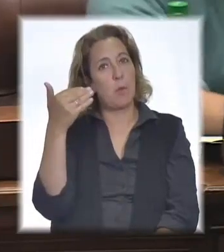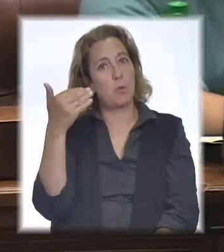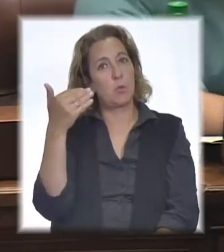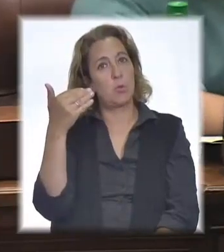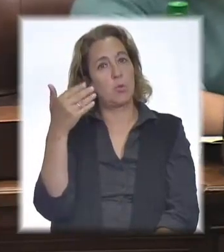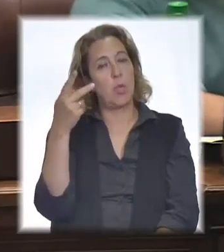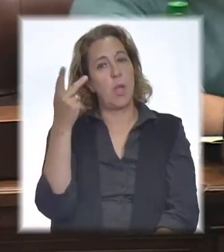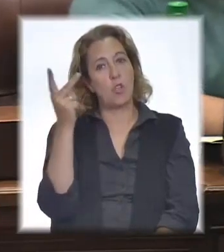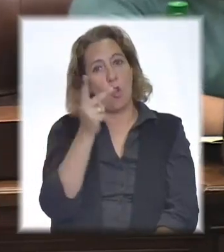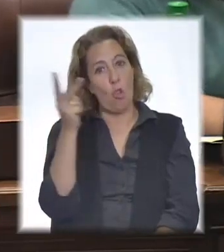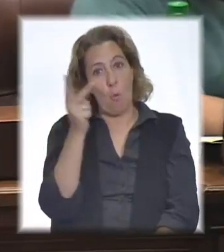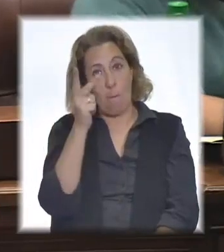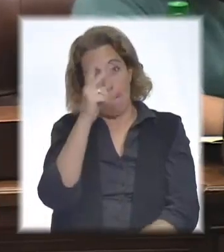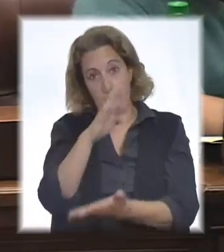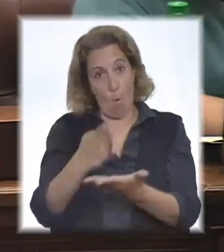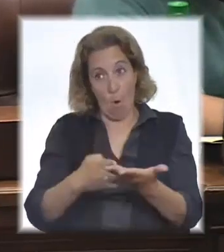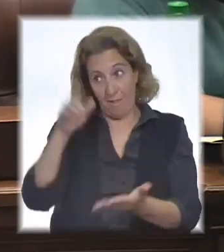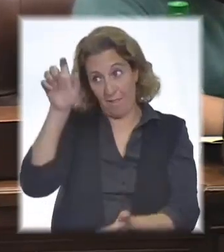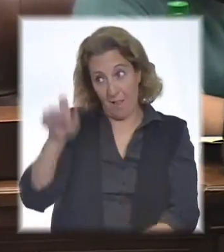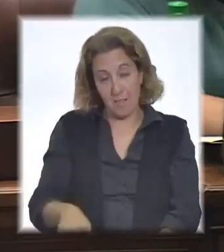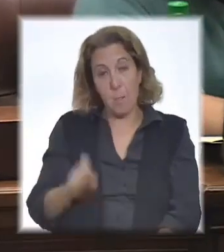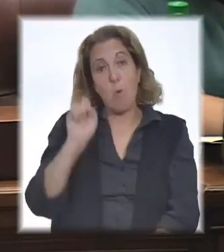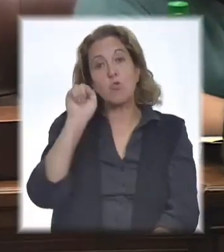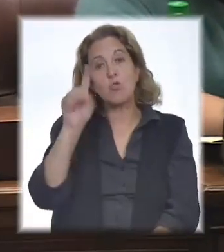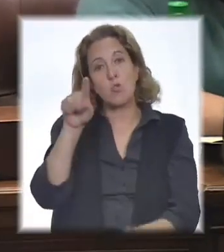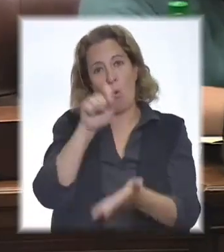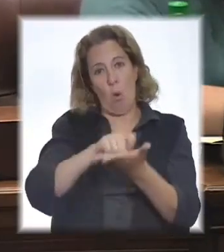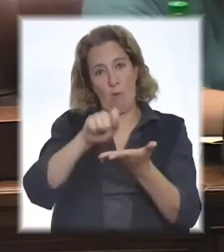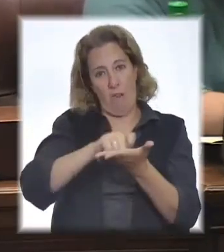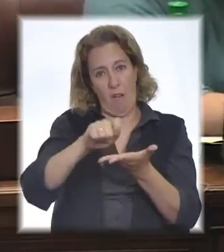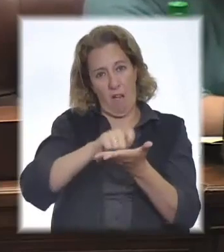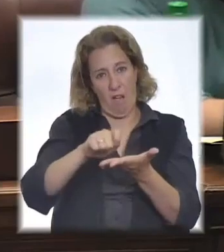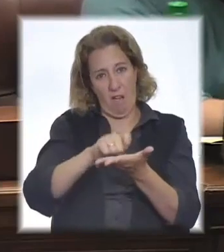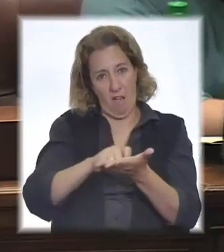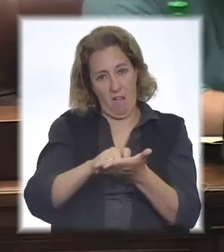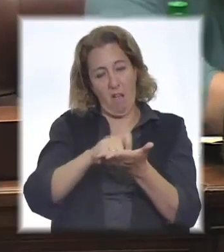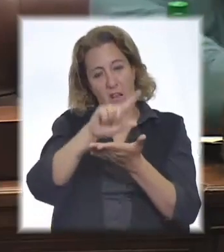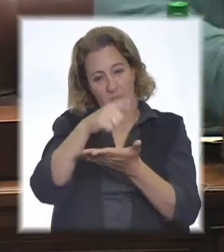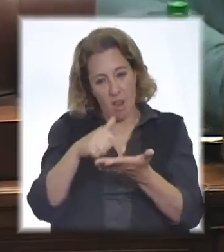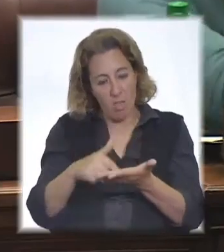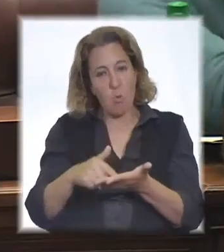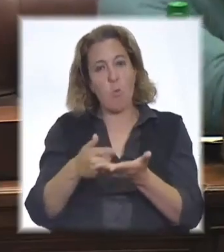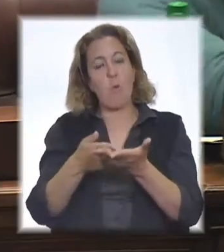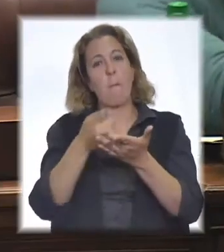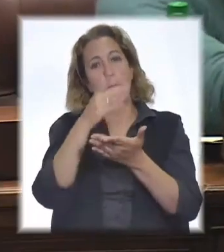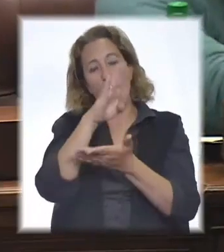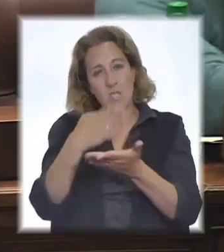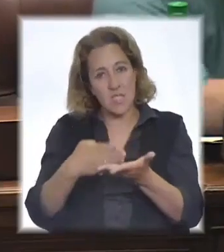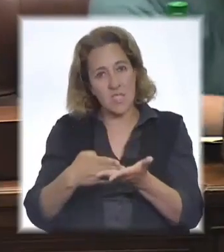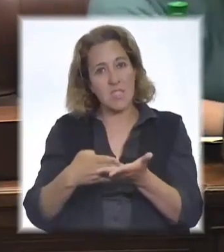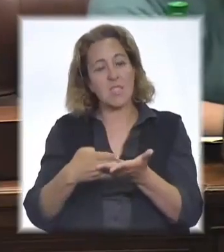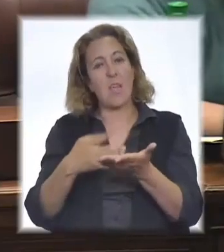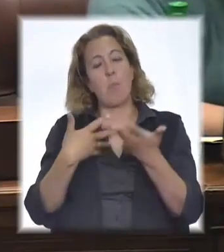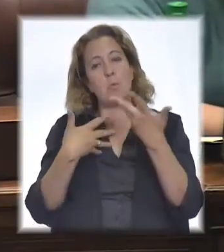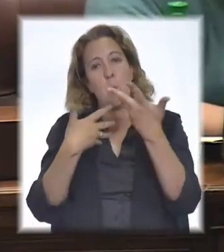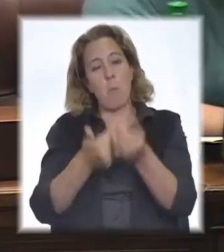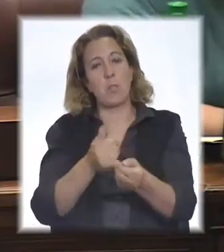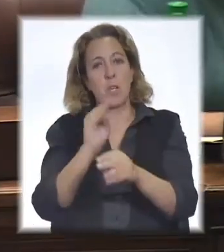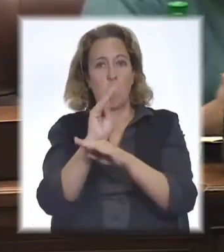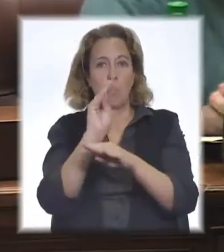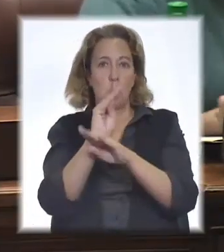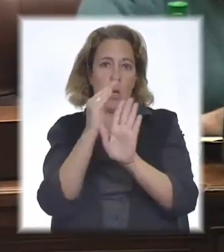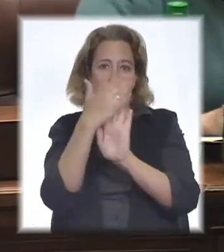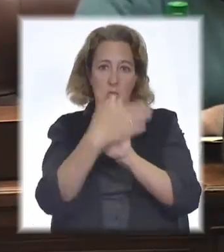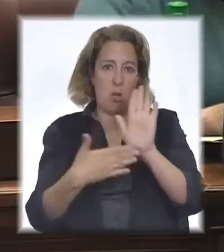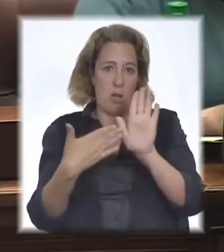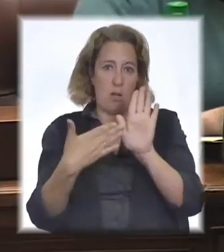a estos poetas por su obra literaria poética por su aporte a la cultura nacional